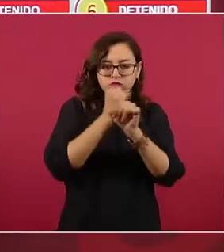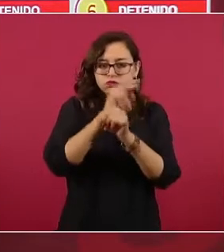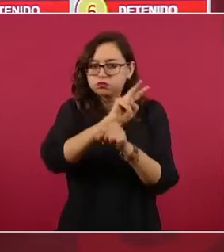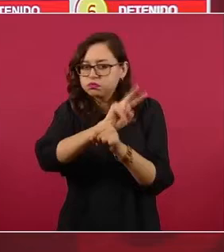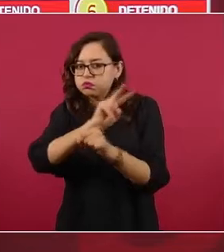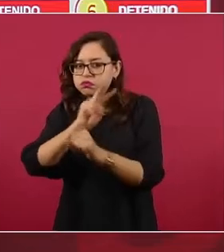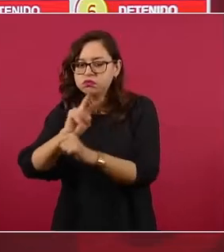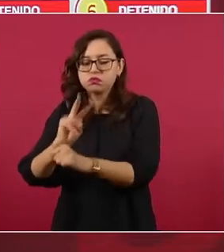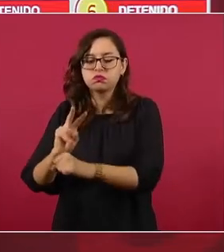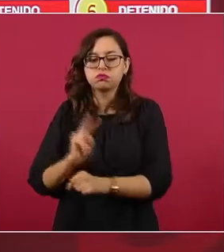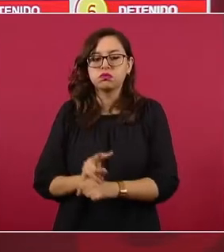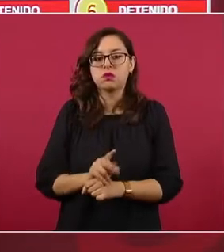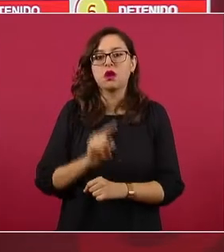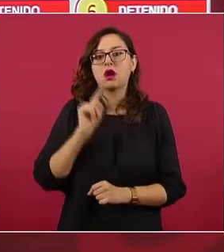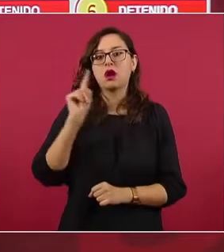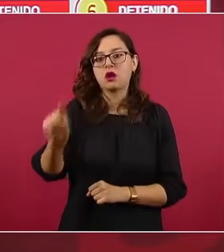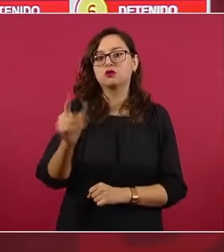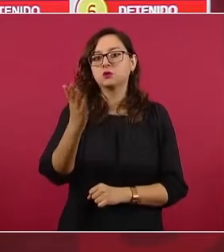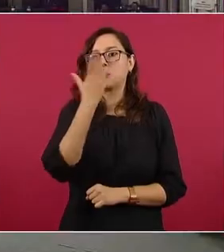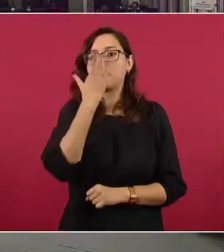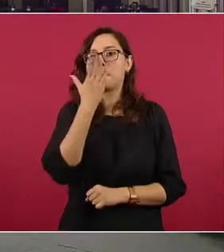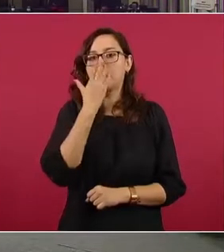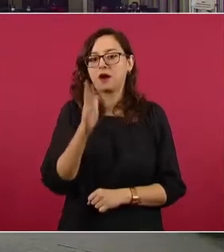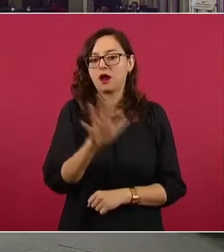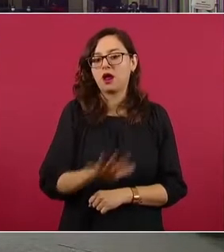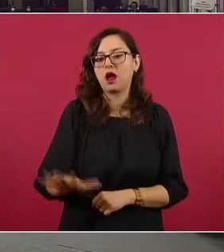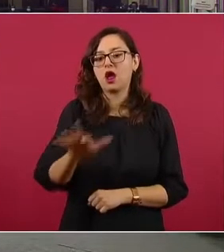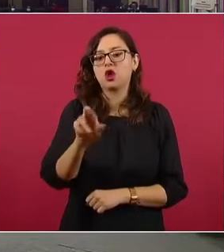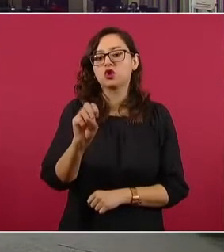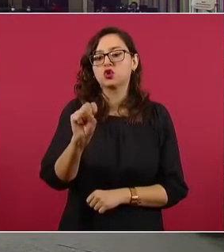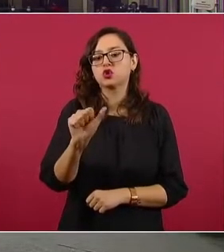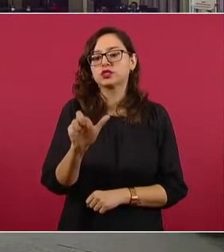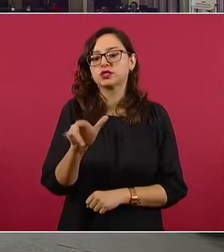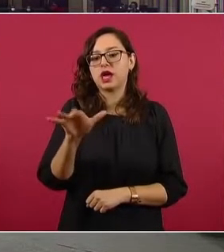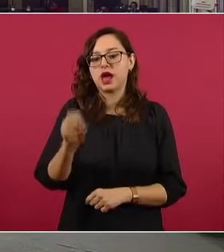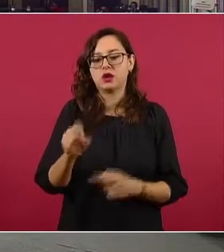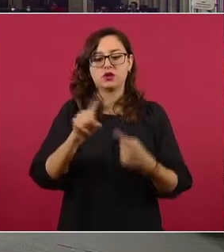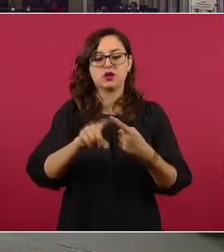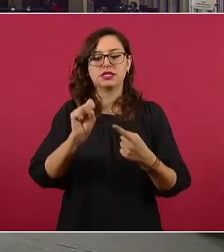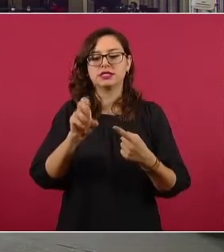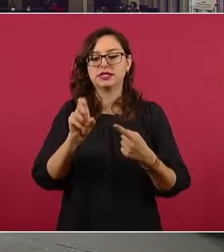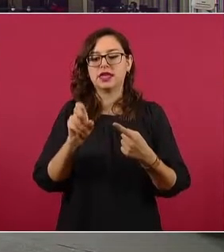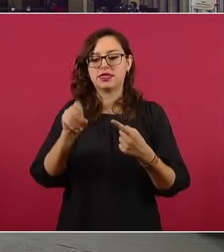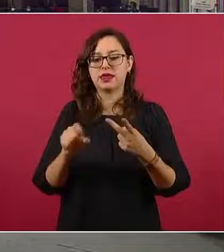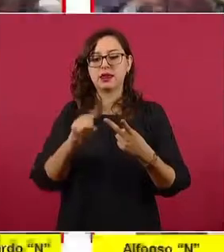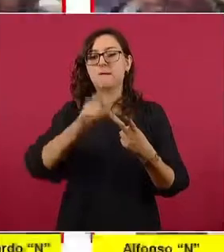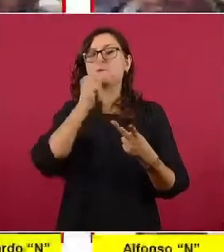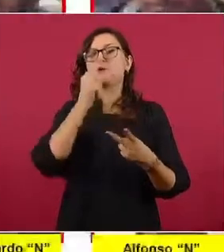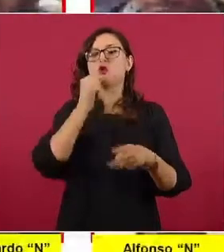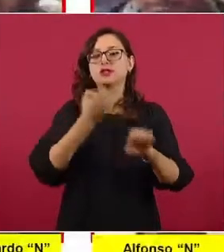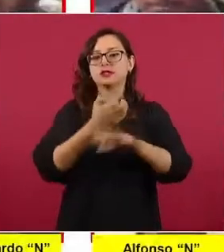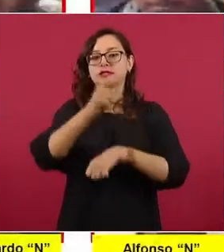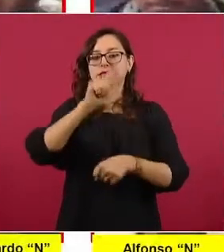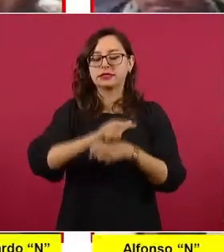permanente, en Rosario, Sonora, Sedena, en coordinación con la Policía Estatal, detuvo a 6